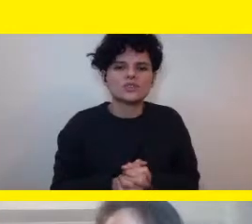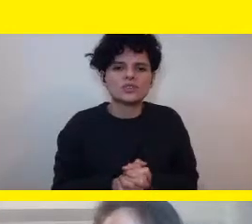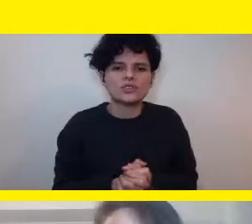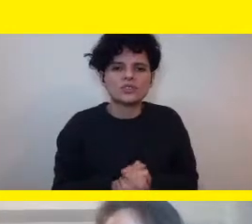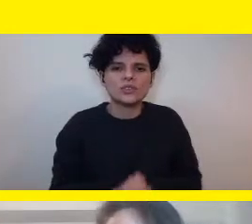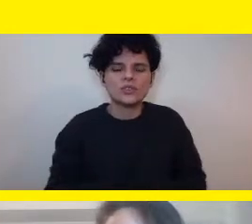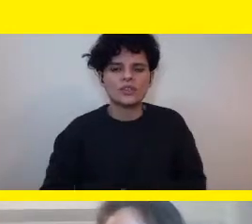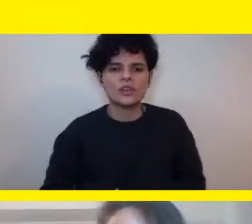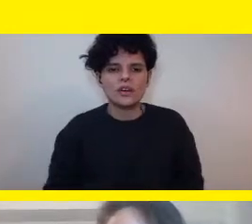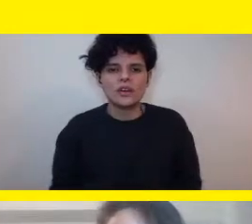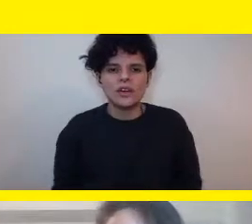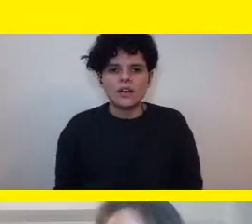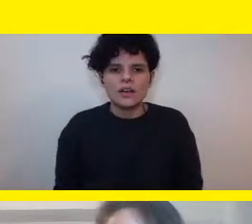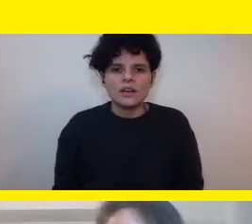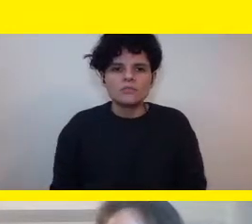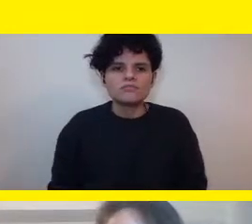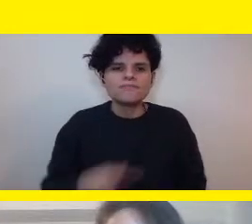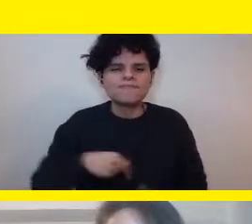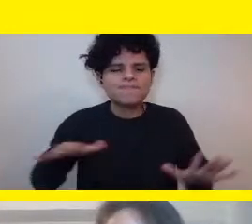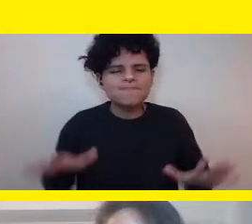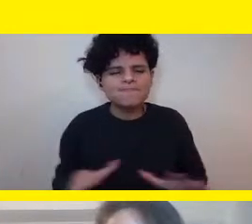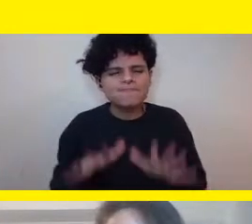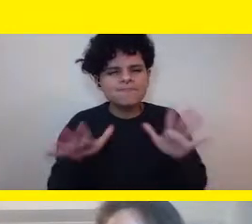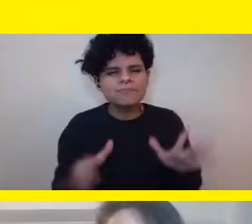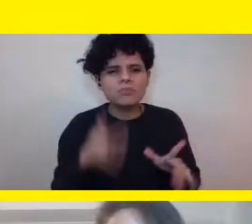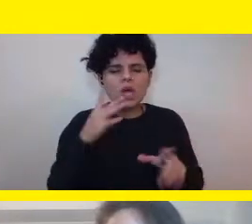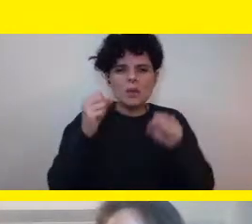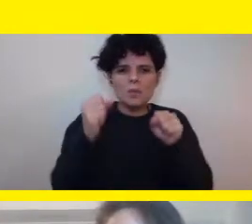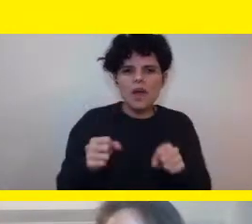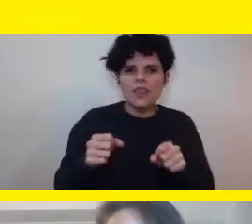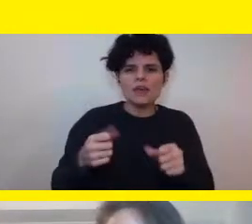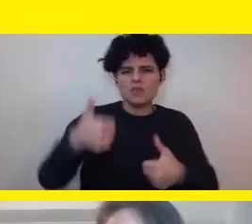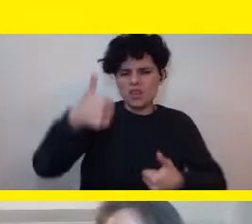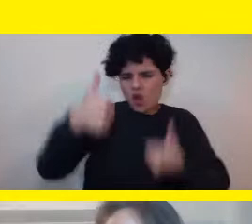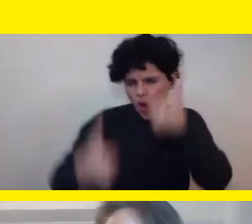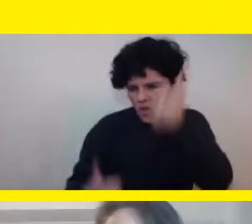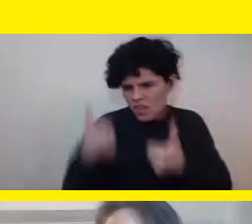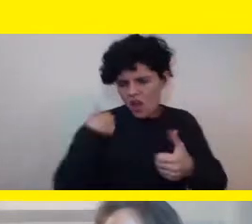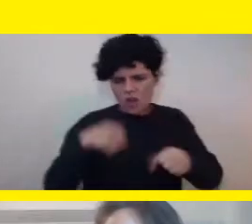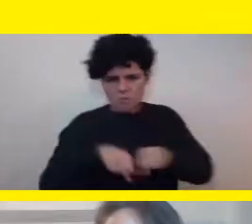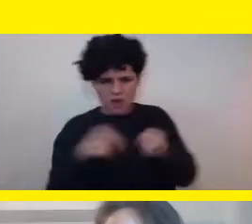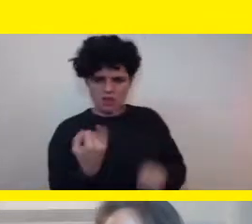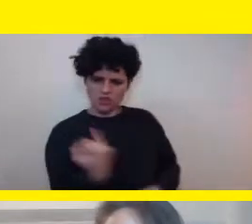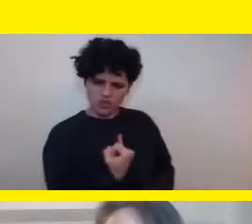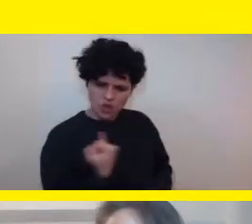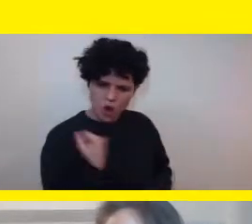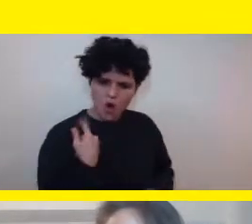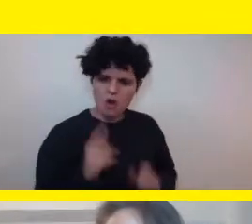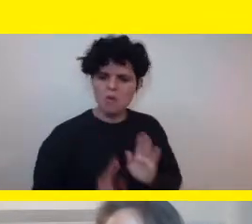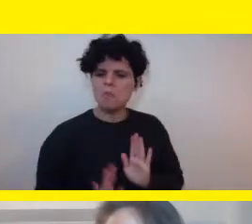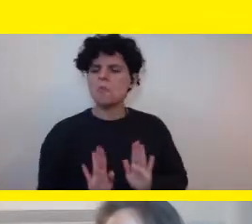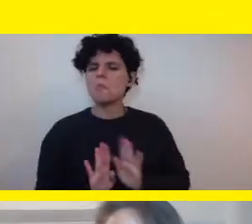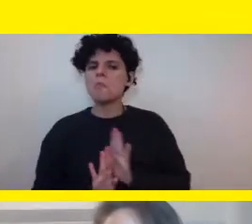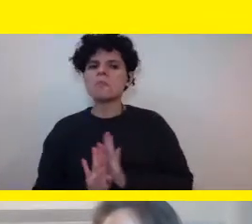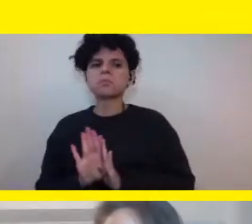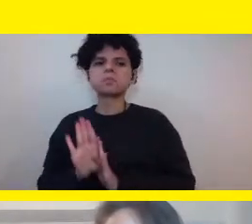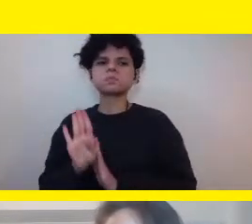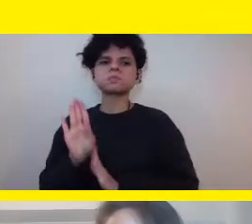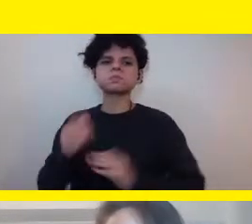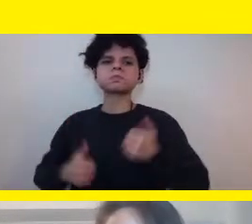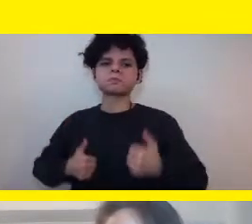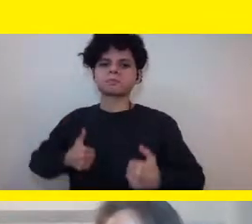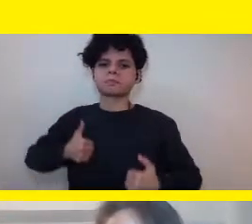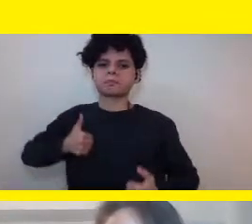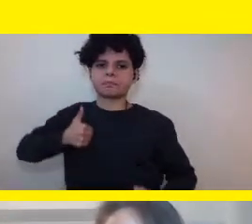sistema de autodestrucción, de competencia y de individualismo, se va